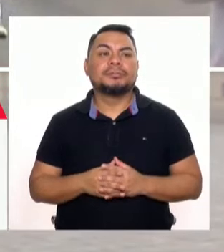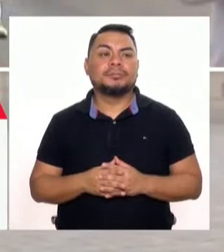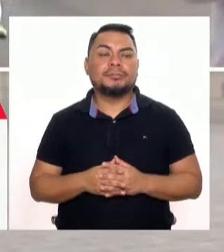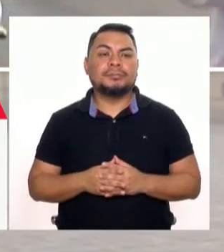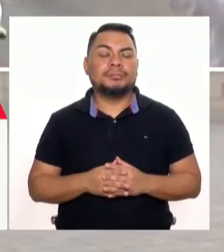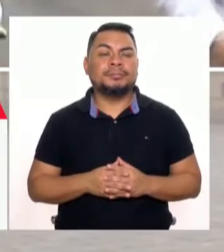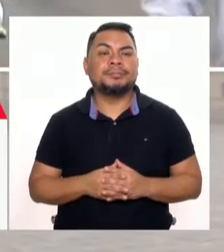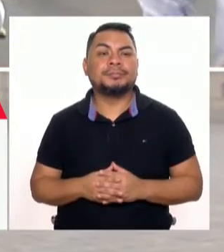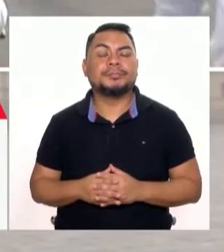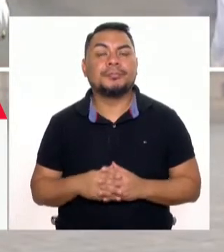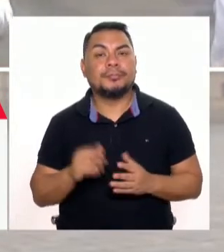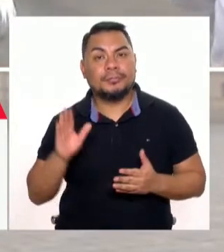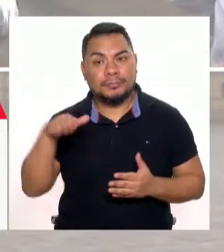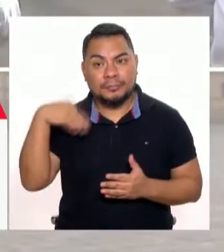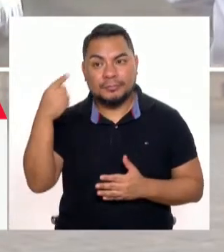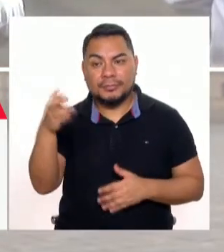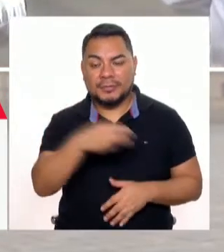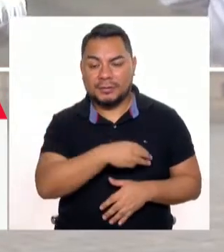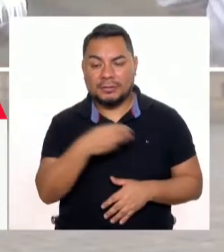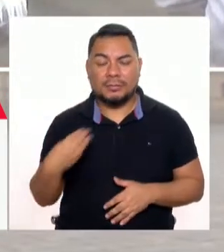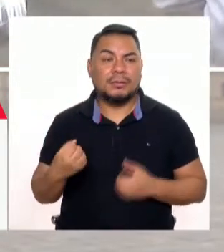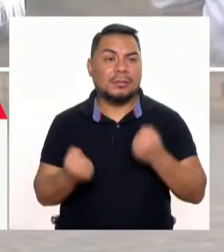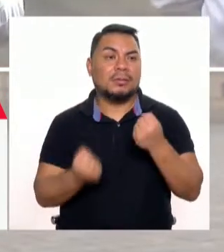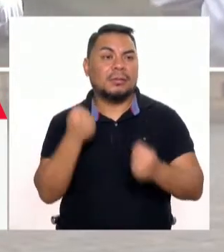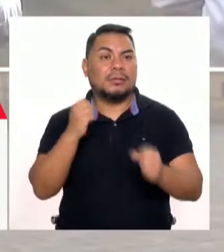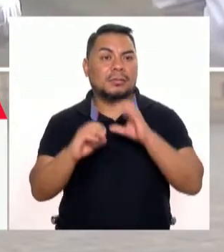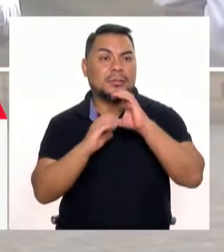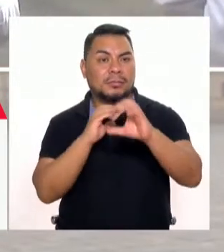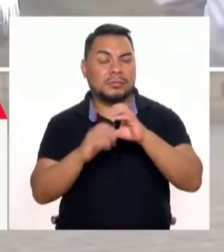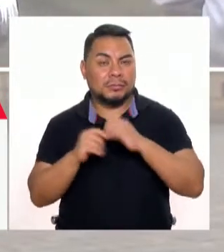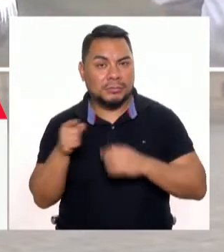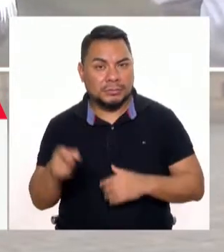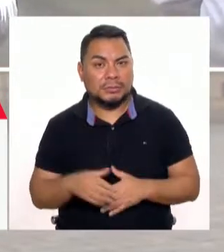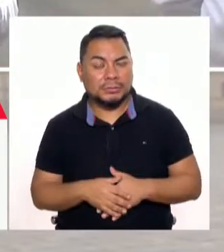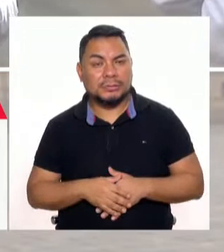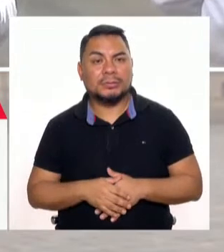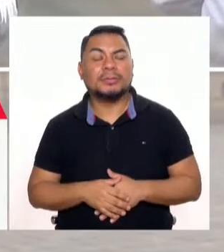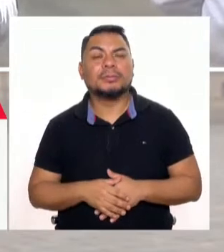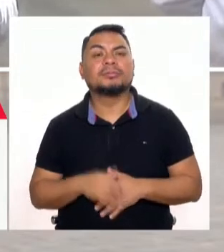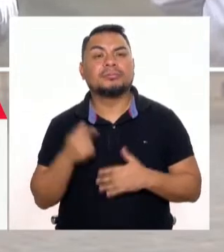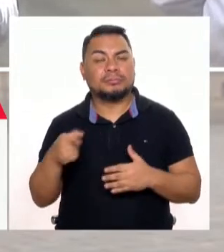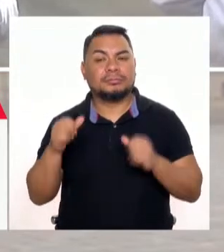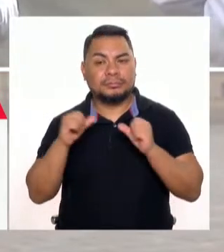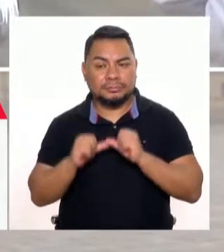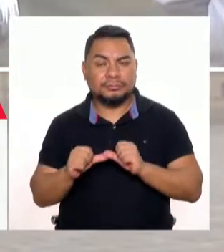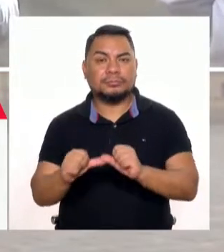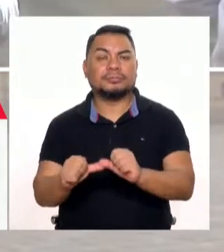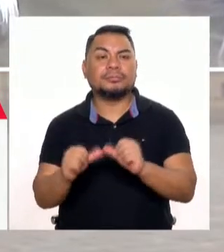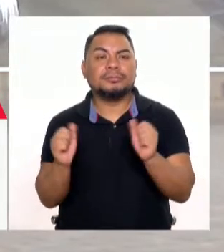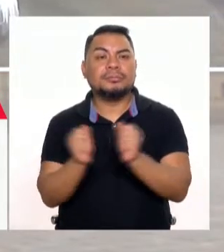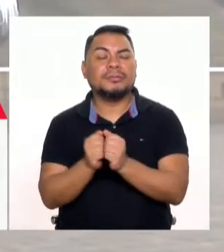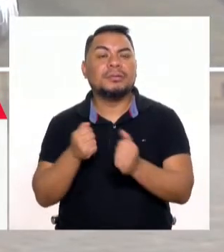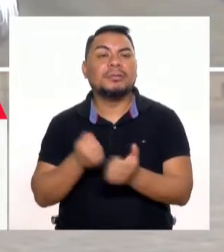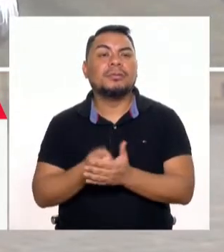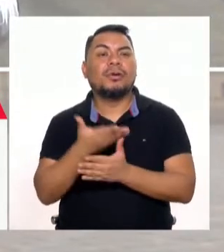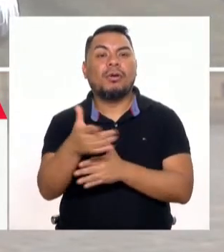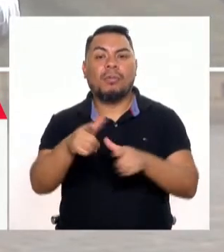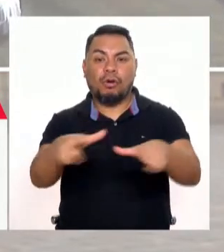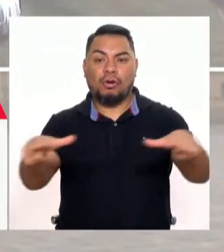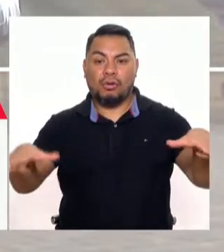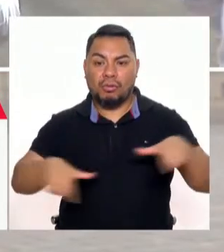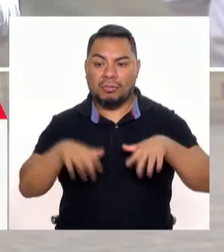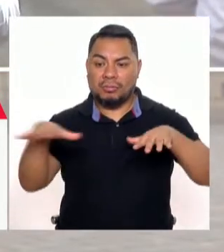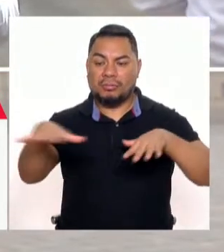posterior a ello el Ministerio de transportes y comunicaciones continuará con la compra de los terrenos